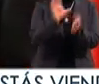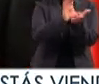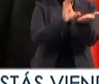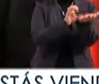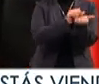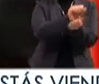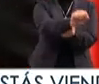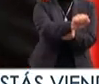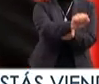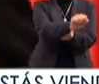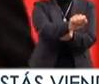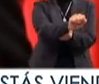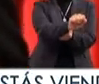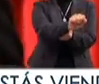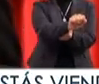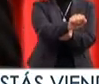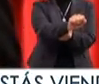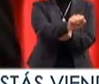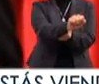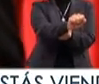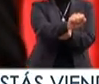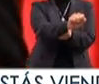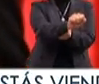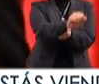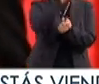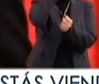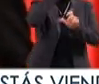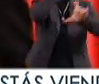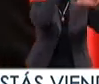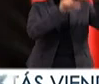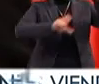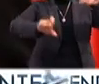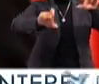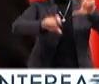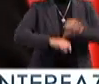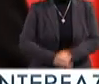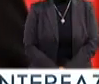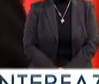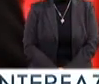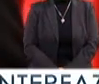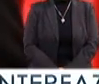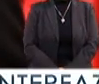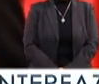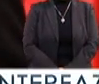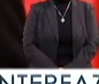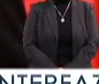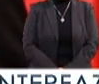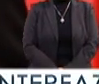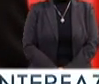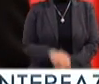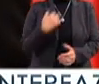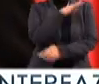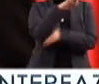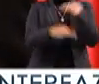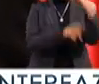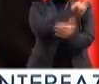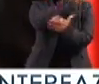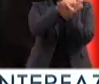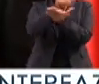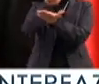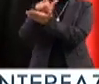constitución política de los Estados Unidos mexicanos y las leyes